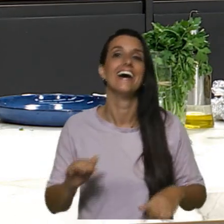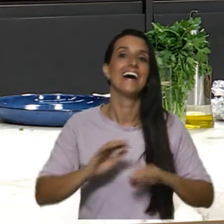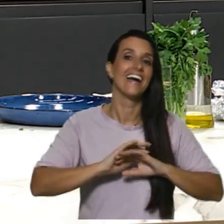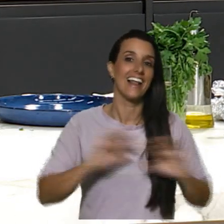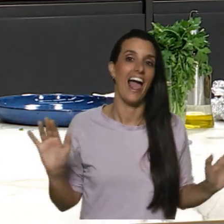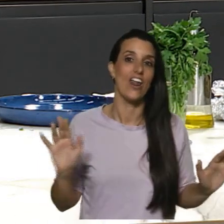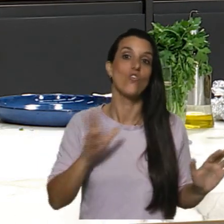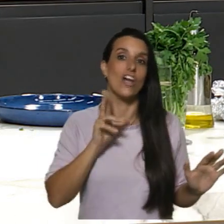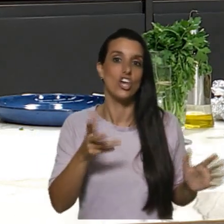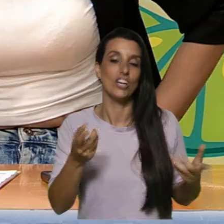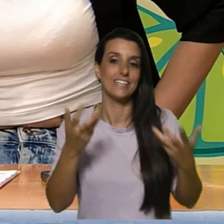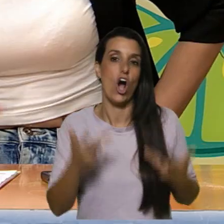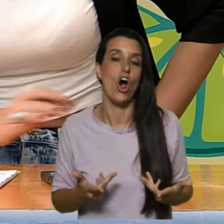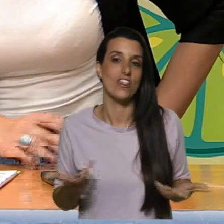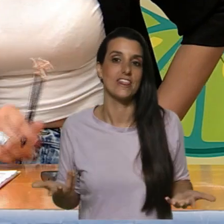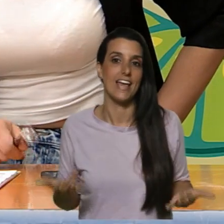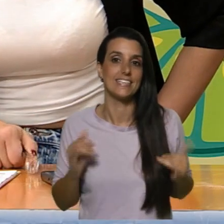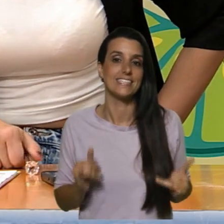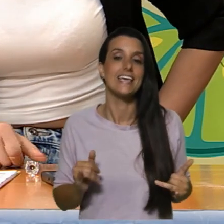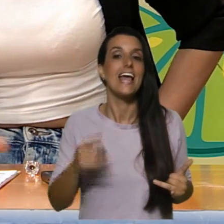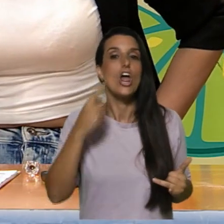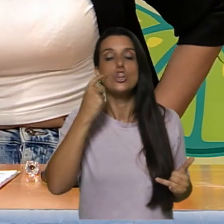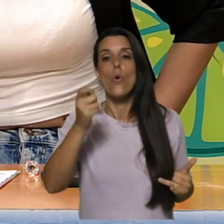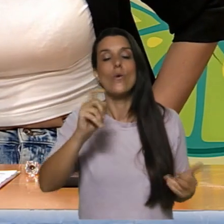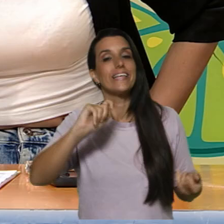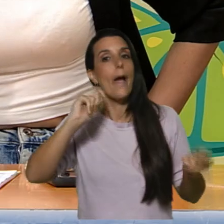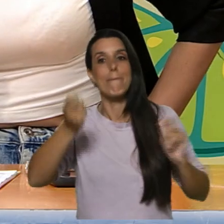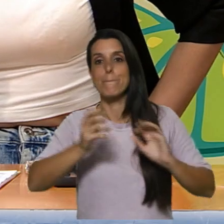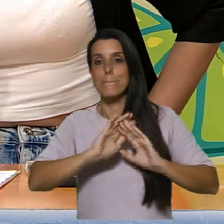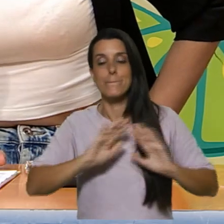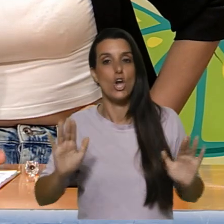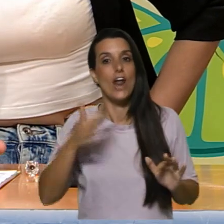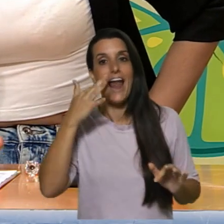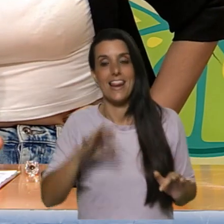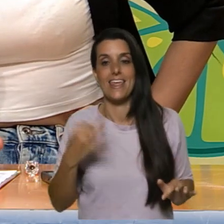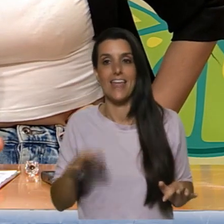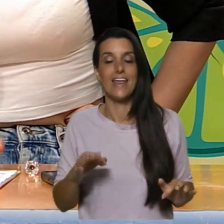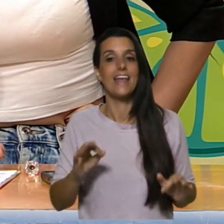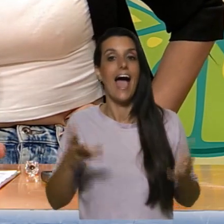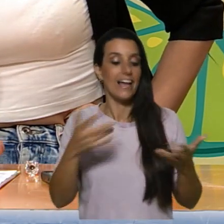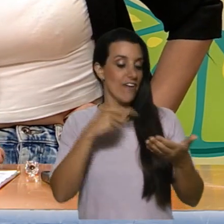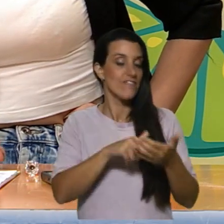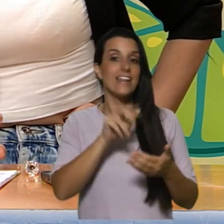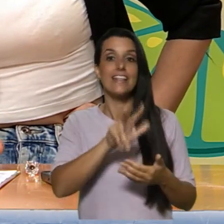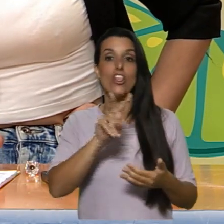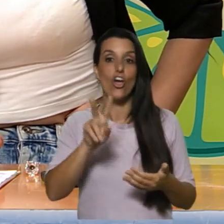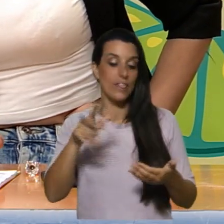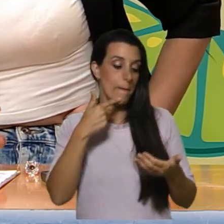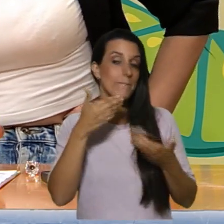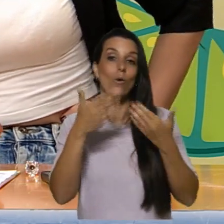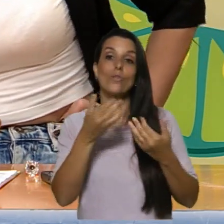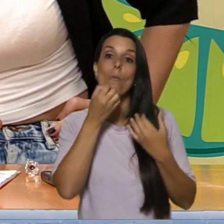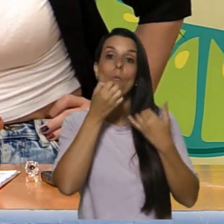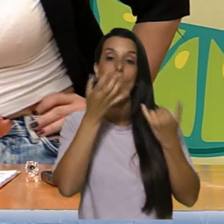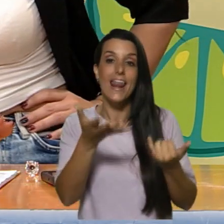Claro, pero también tenés que tener un orden porque si no... Se dio cuenta, tocó la realidad. Acá quien termina en 3-2-3 nos pregunta, sí. Buenas,